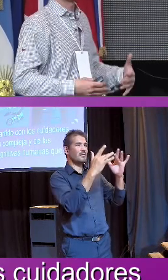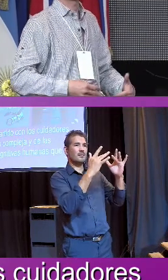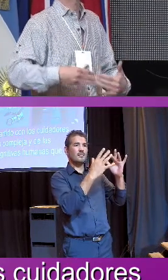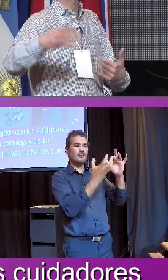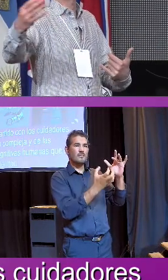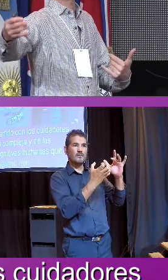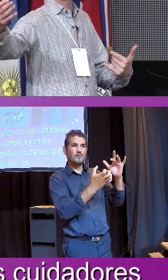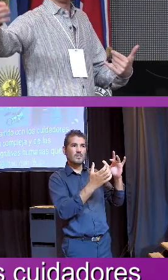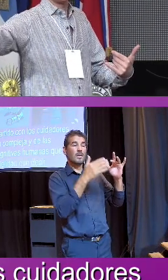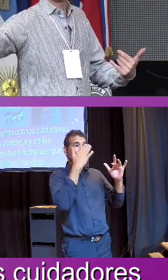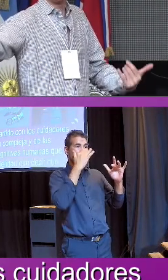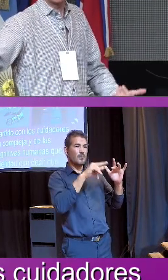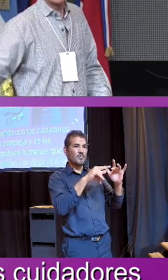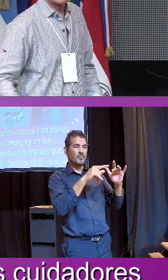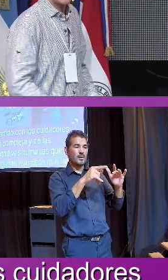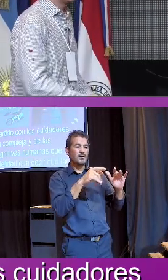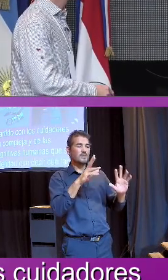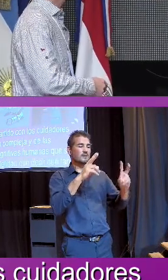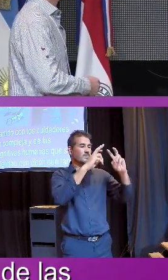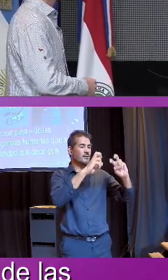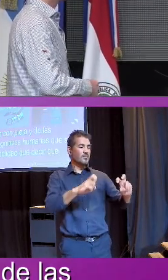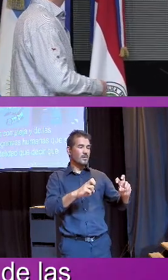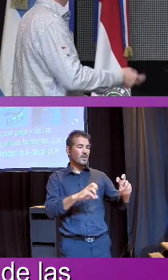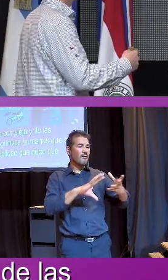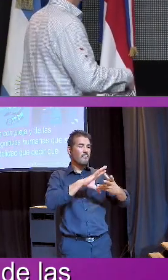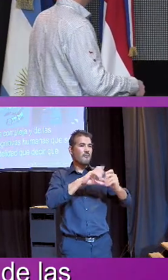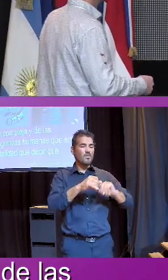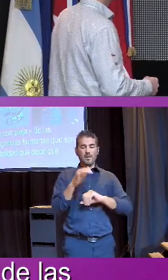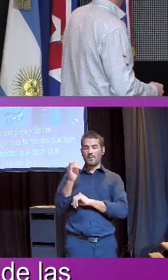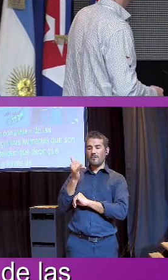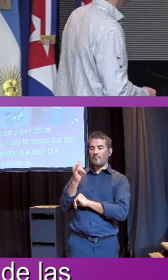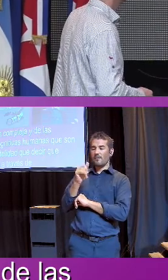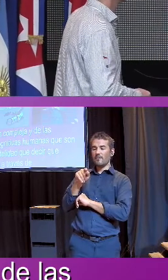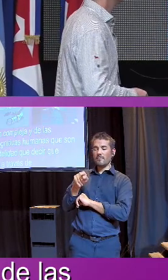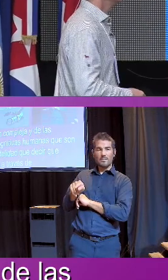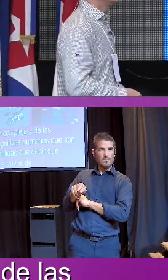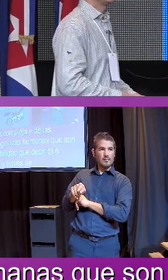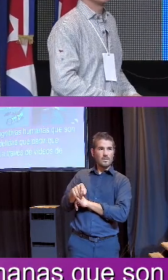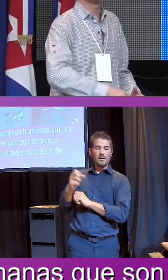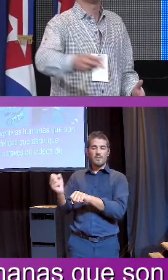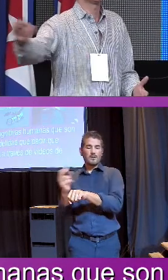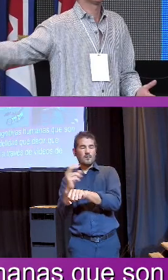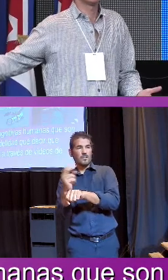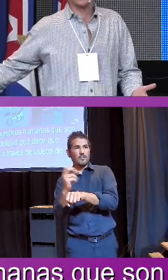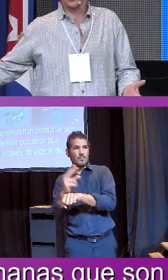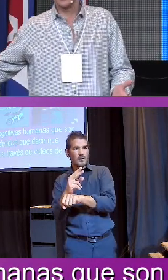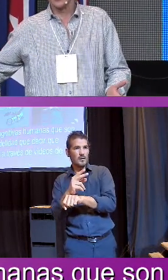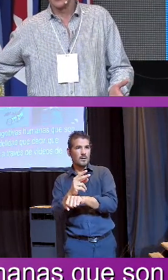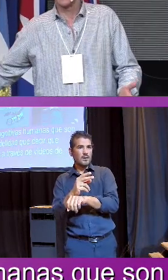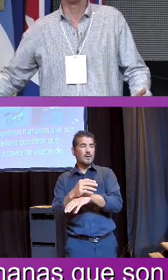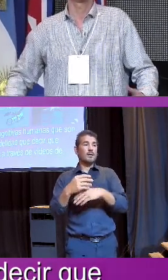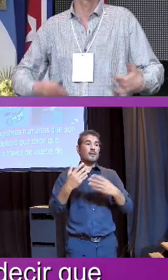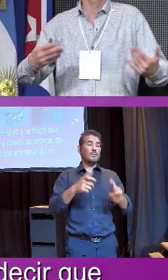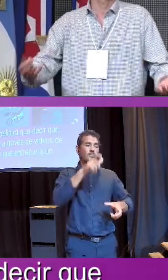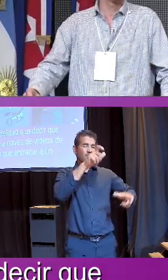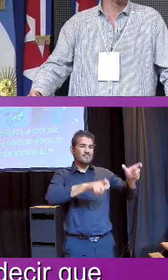quiere decir que también están aplicando la técnica a través de videos de feedback que nos mandan. Tuvimos que entrenar a un montón de